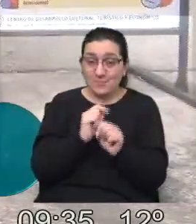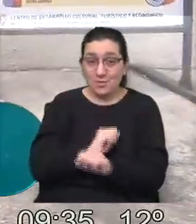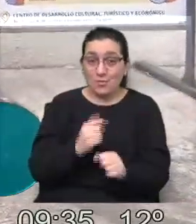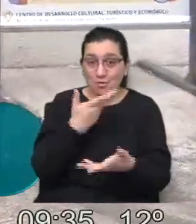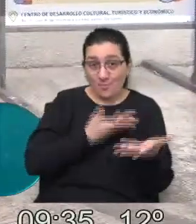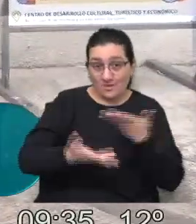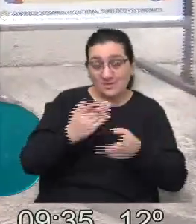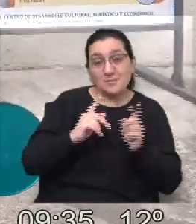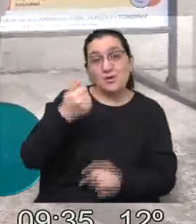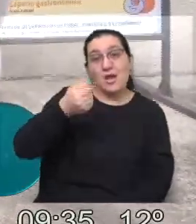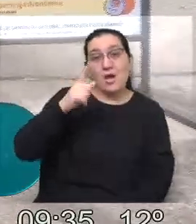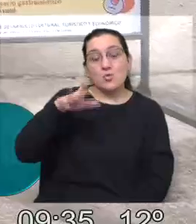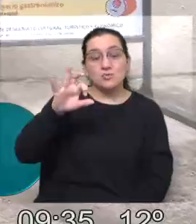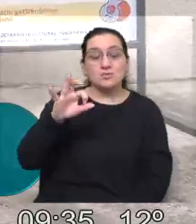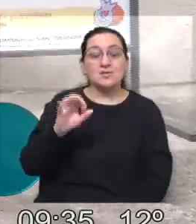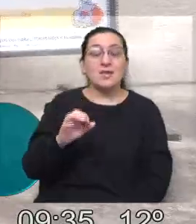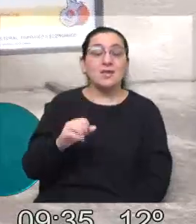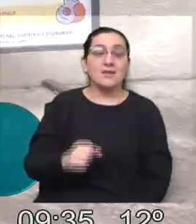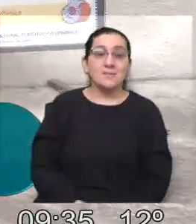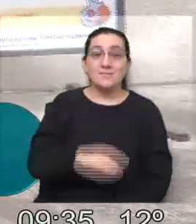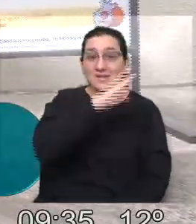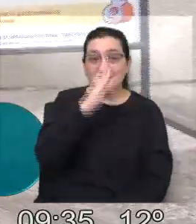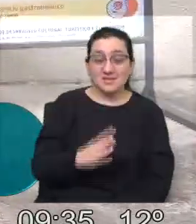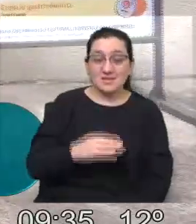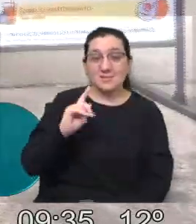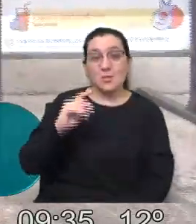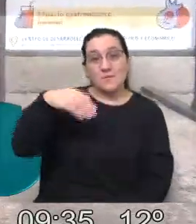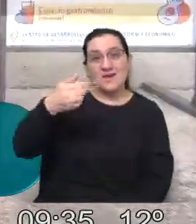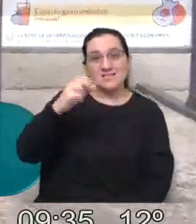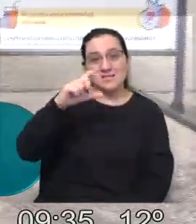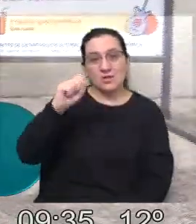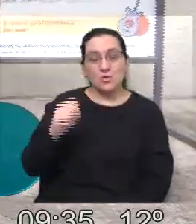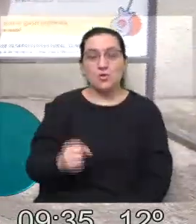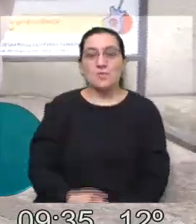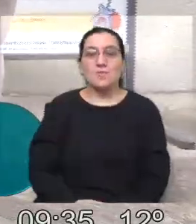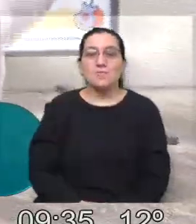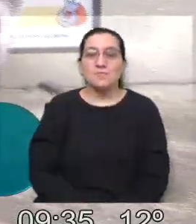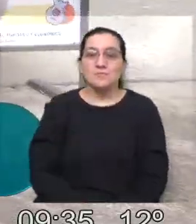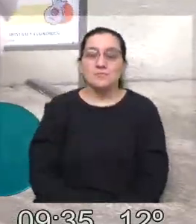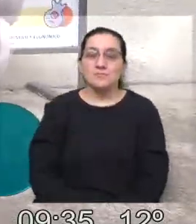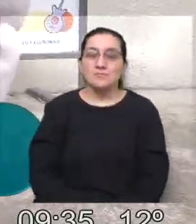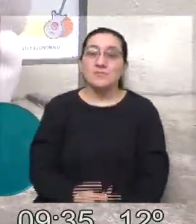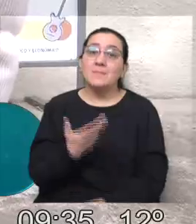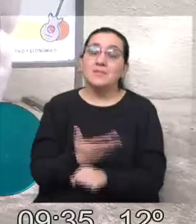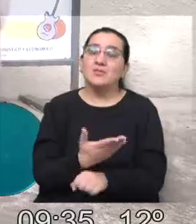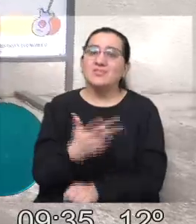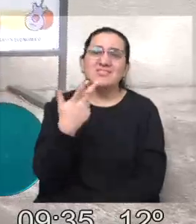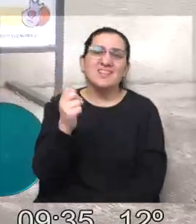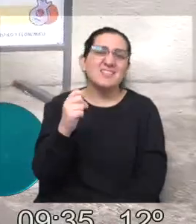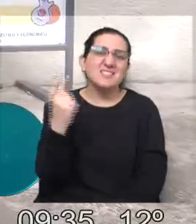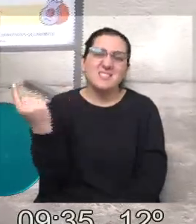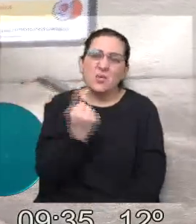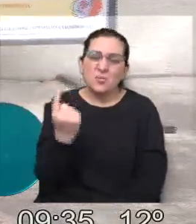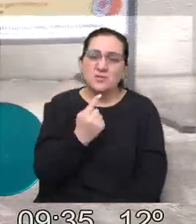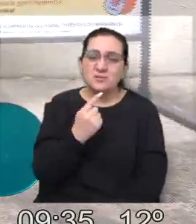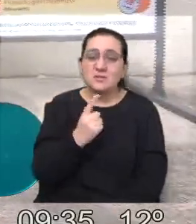y con Agustina, que está en Brasil, y con el querido Marcelo Galia, que tanto queremos también, que debe estar en alguna parte de Montevideo. Te pido 30 segundos y nos